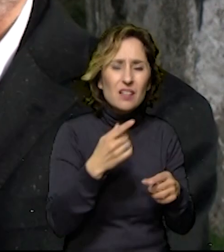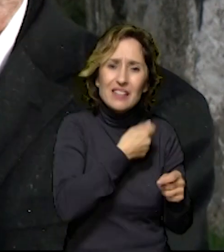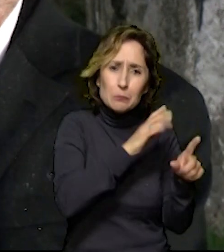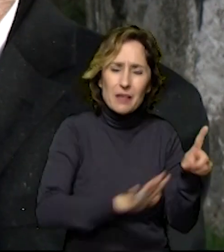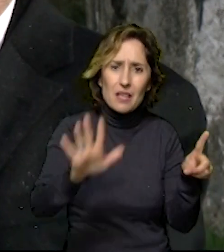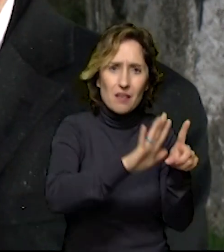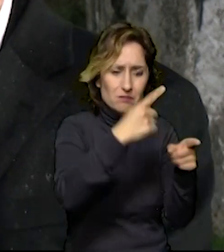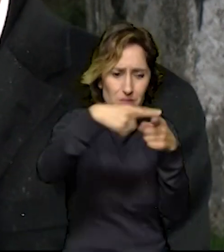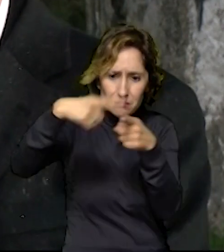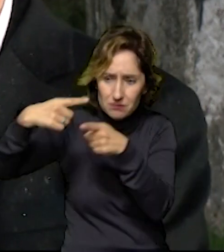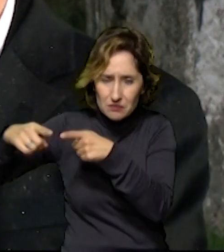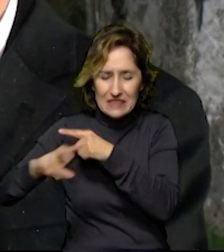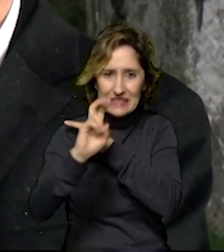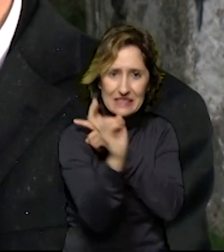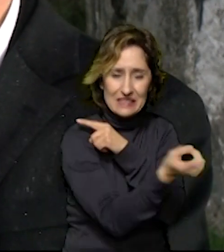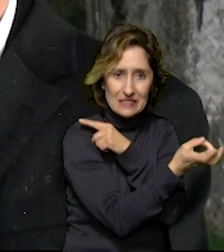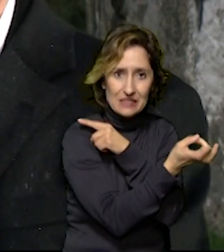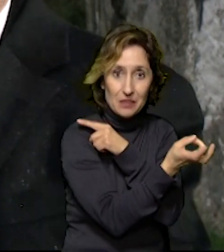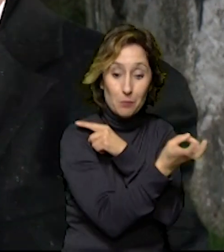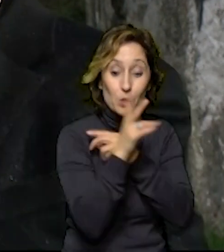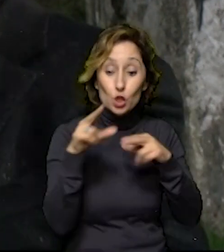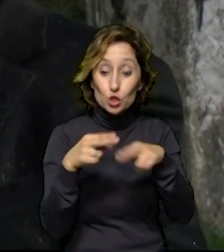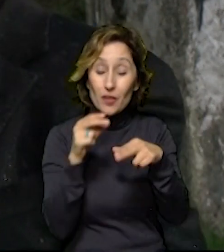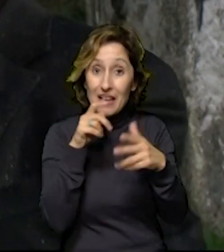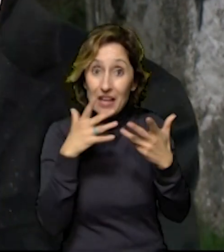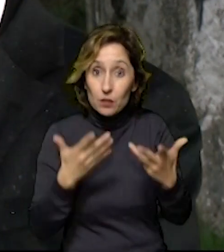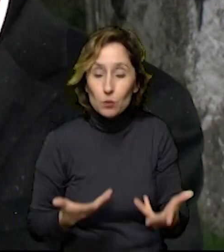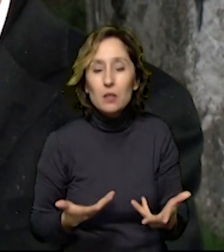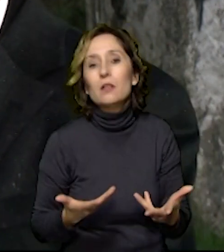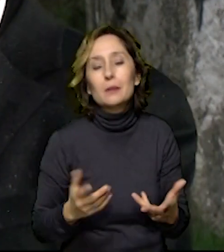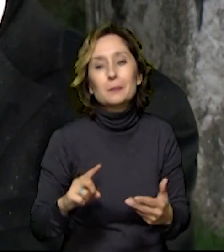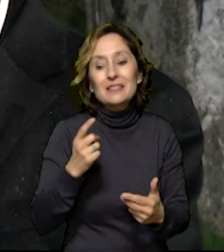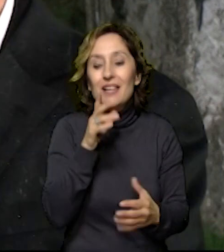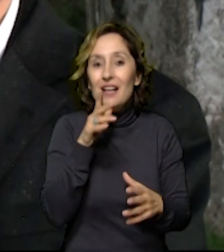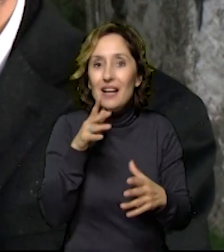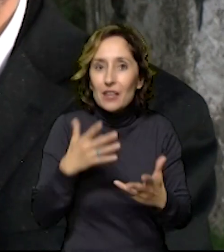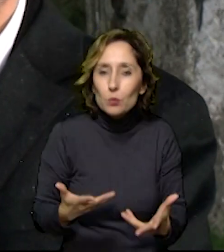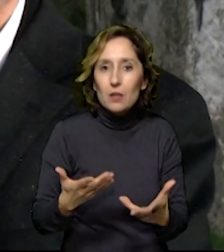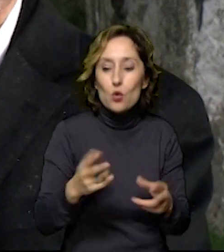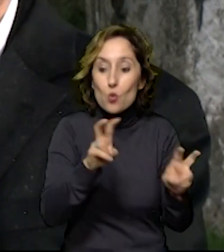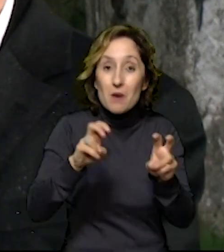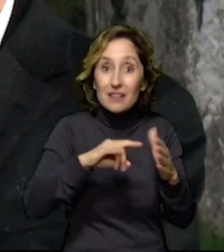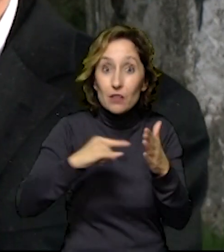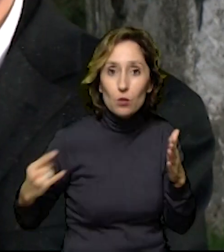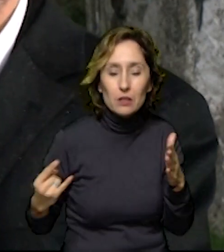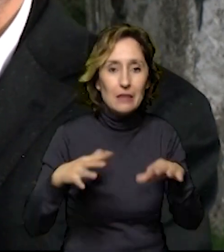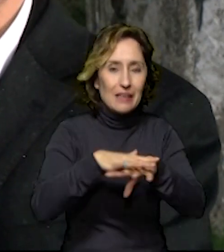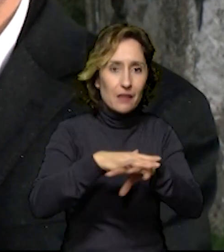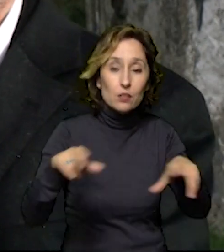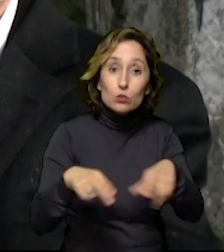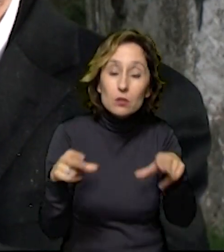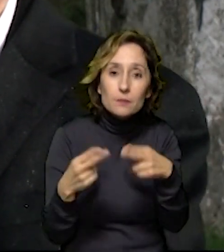España, pero las sociedades actuales, sobre todo las actuales con las nuevas tecnologías, con las redes